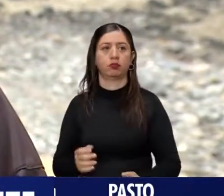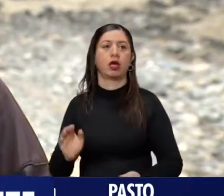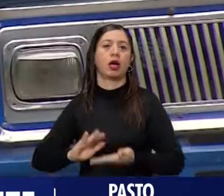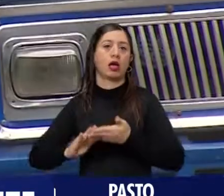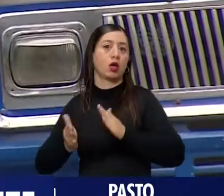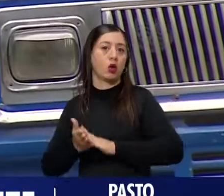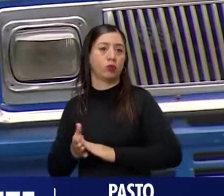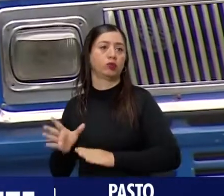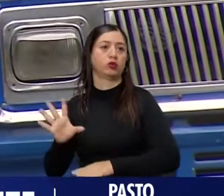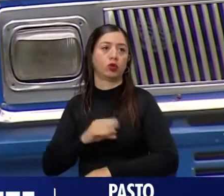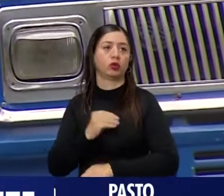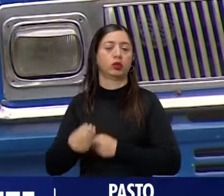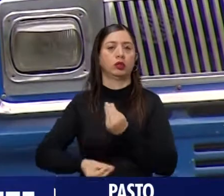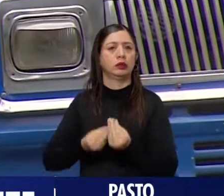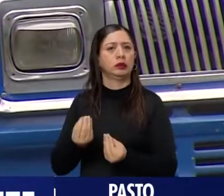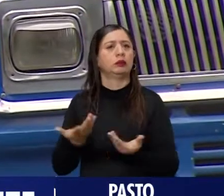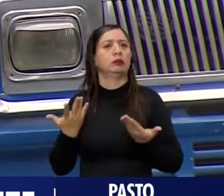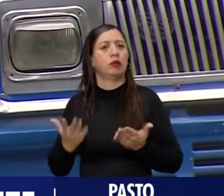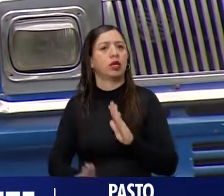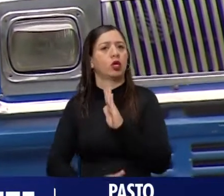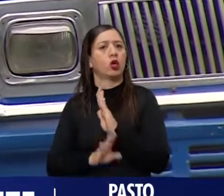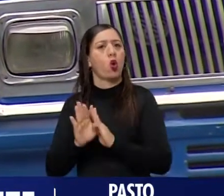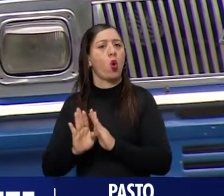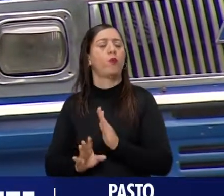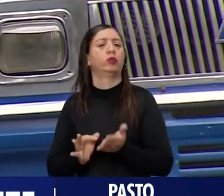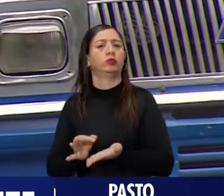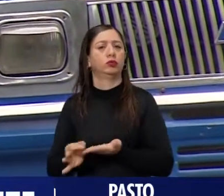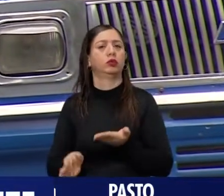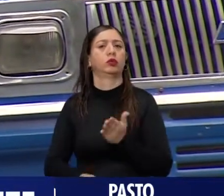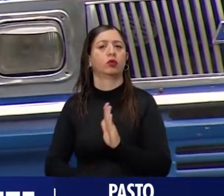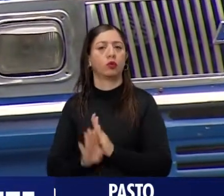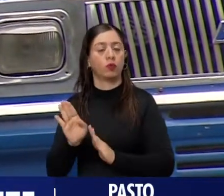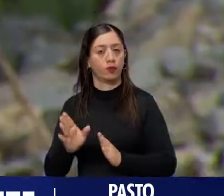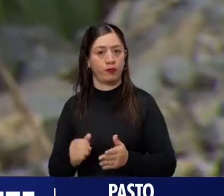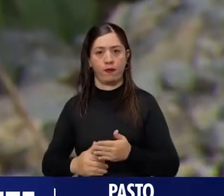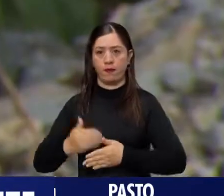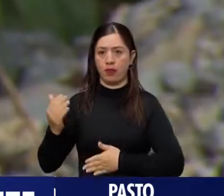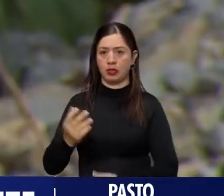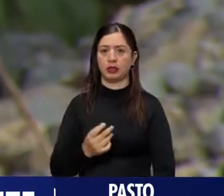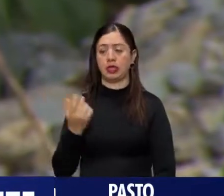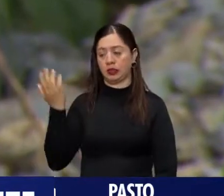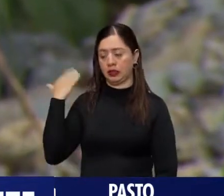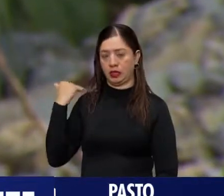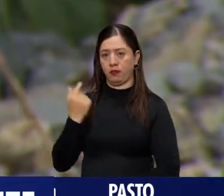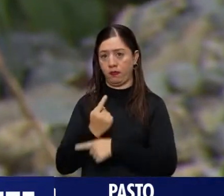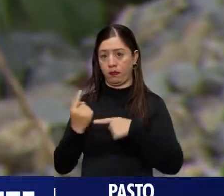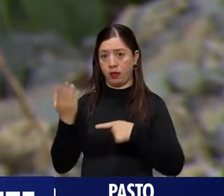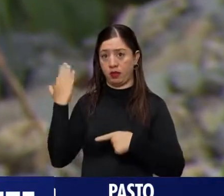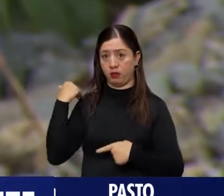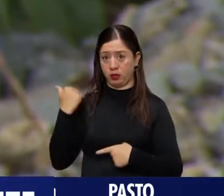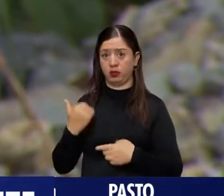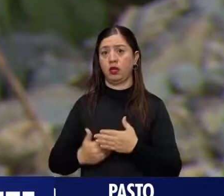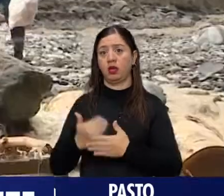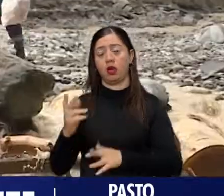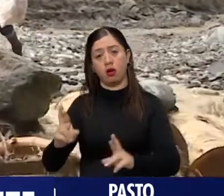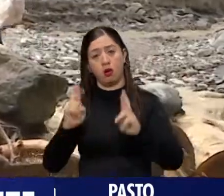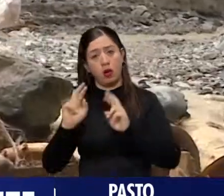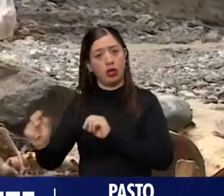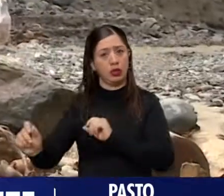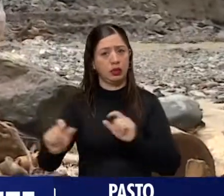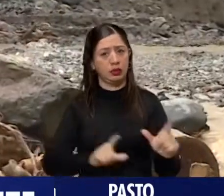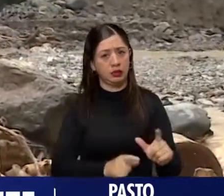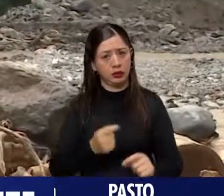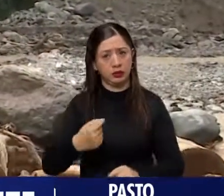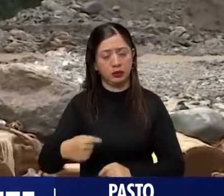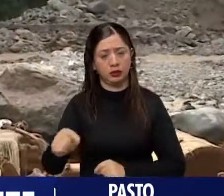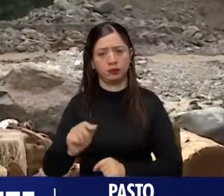comunidad para poder sacar esta vereda adelante. Comenzaron desde el fin de semana pasado, esperan tenerlo listo lo más pronto posible